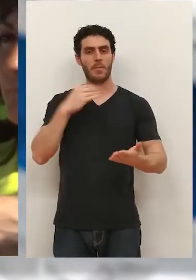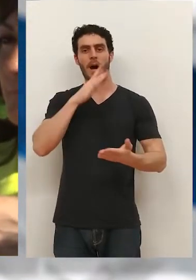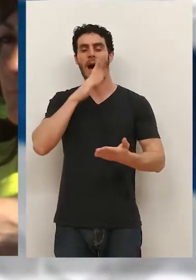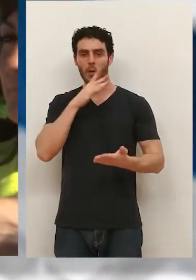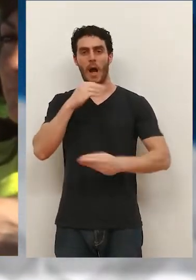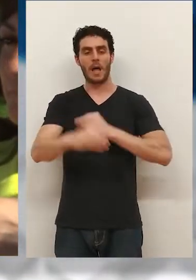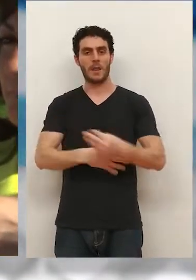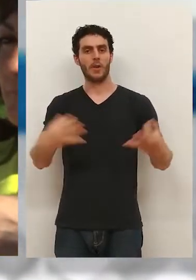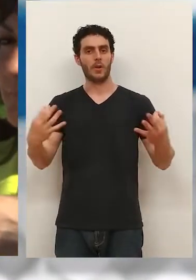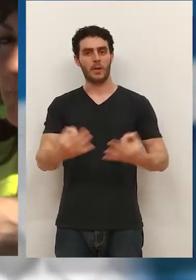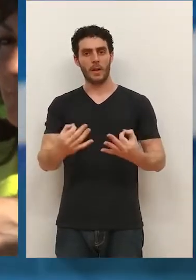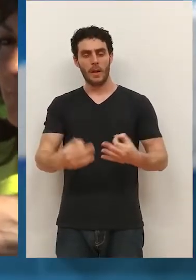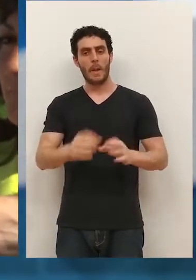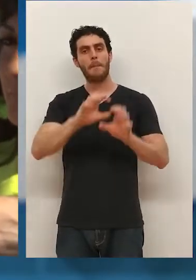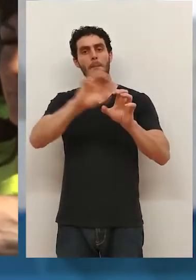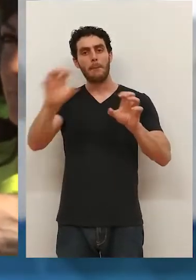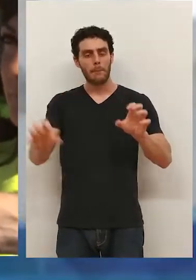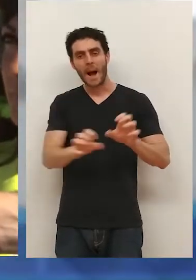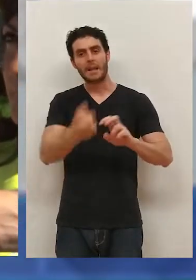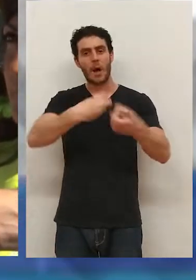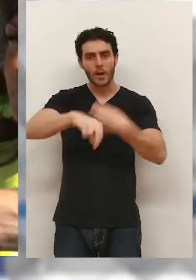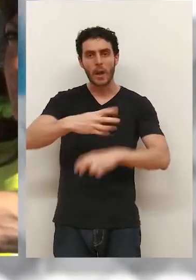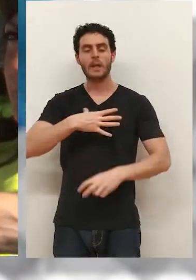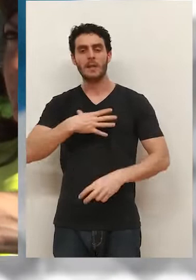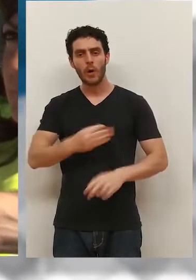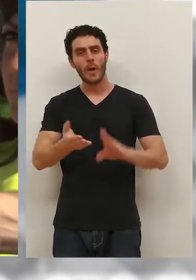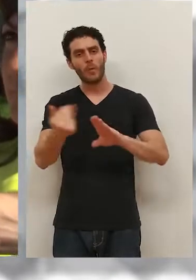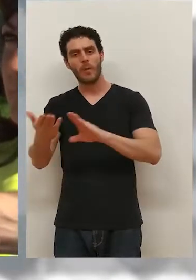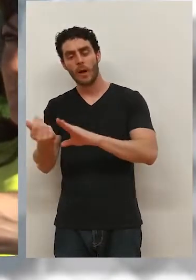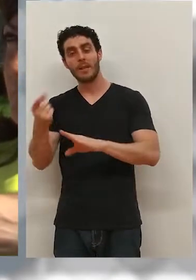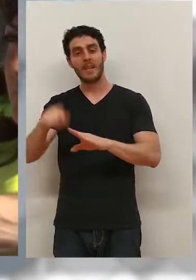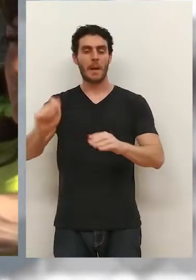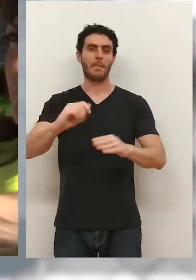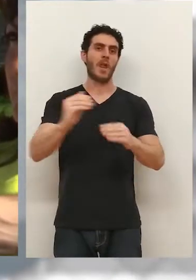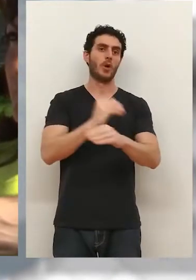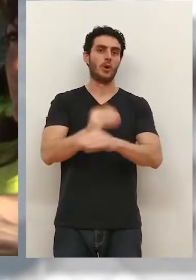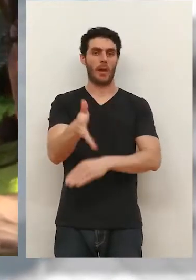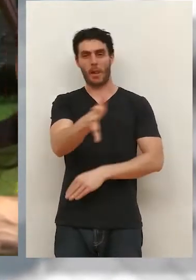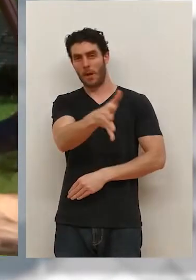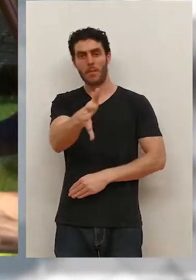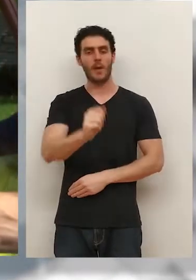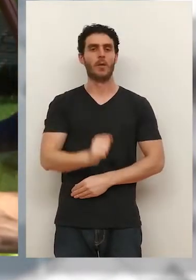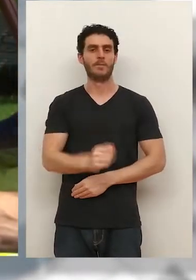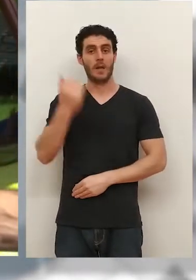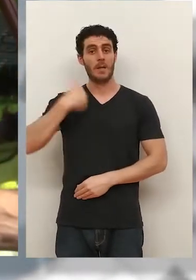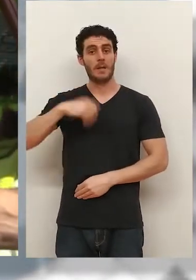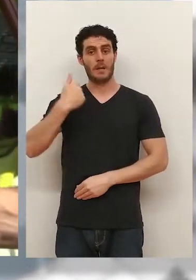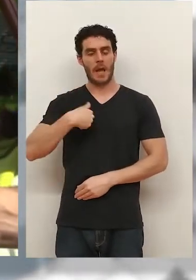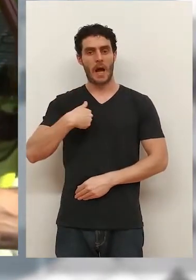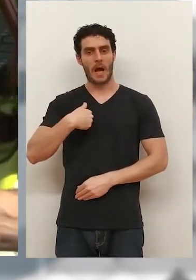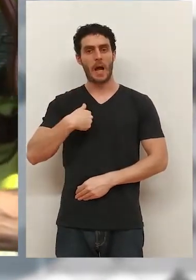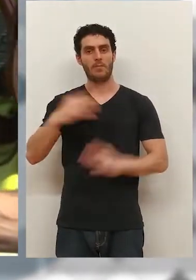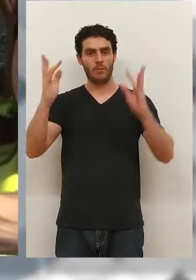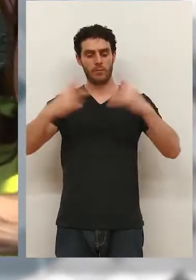Ahora está ADIF retirando las partes, digamos, reutilizables y está previsto que para el mes de octubre aproximadamente ya se haya